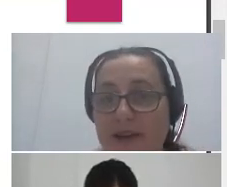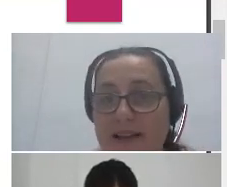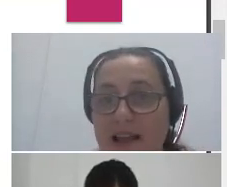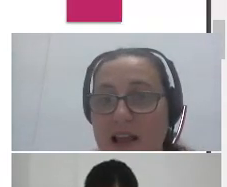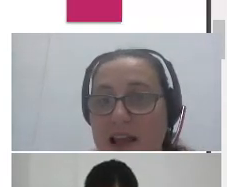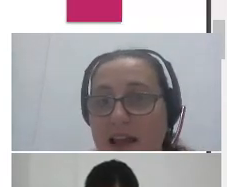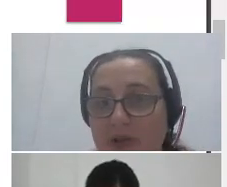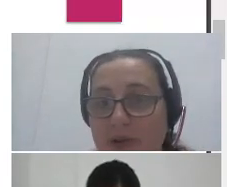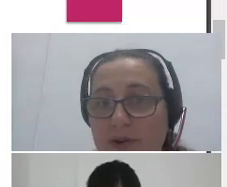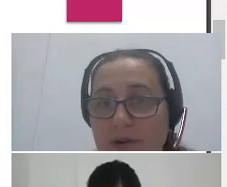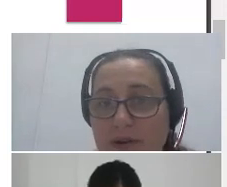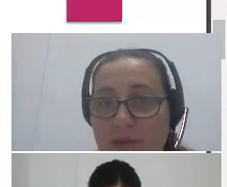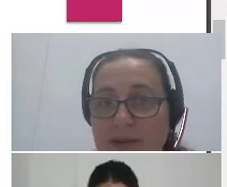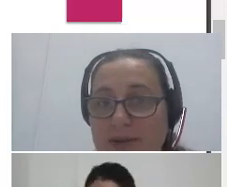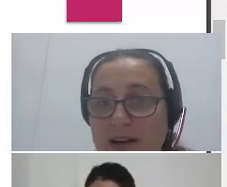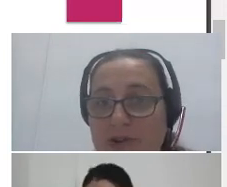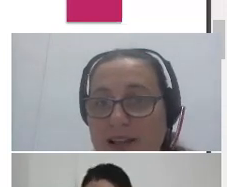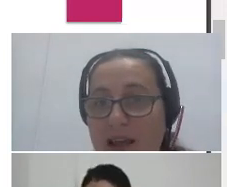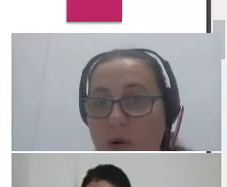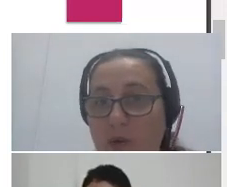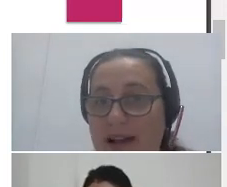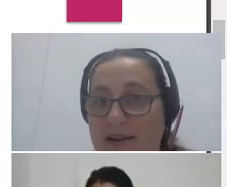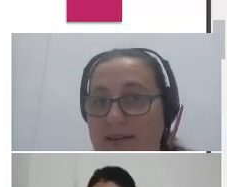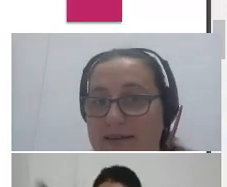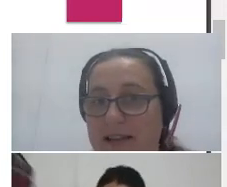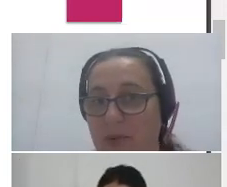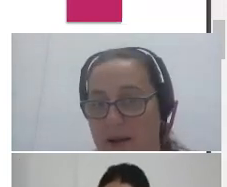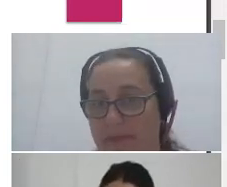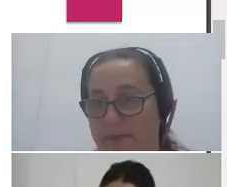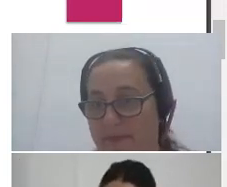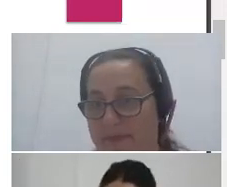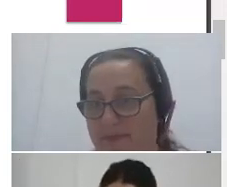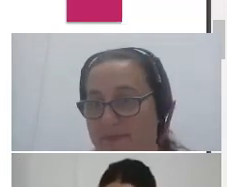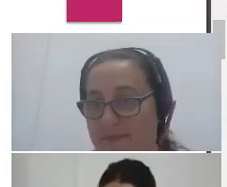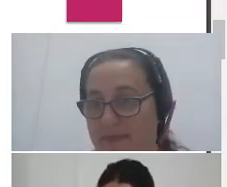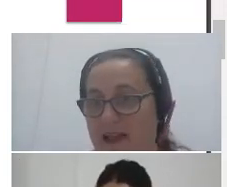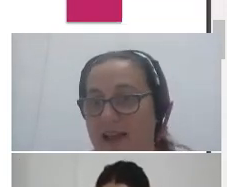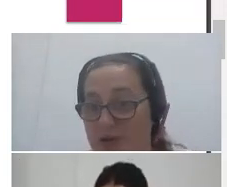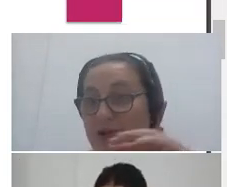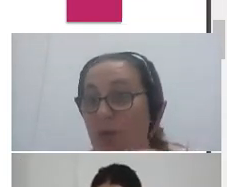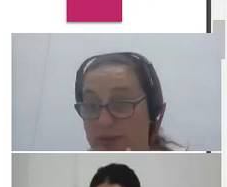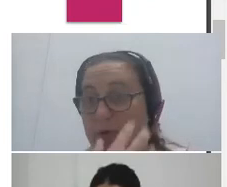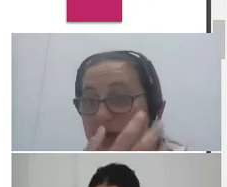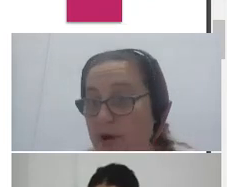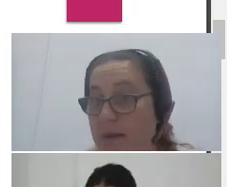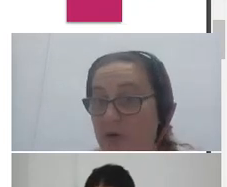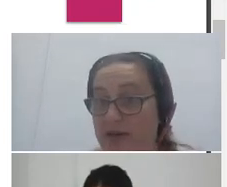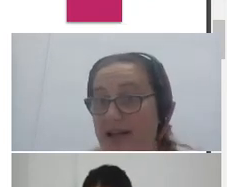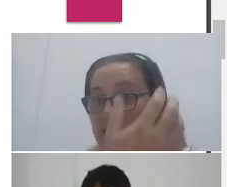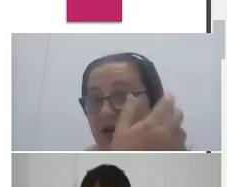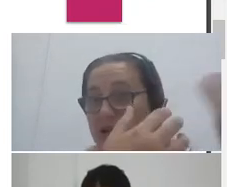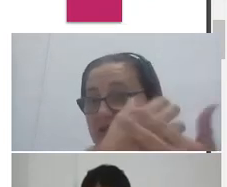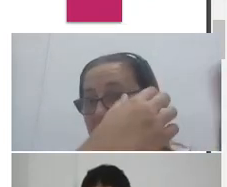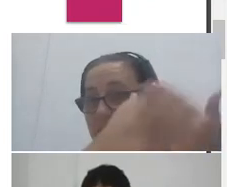celulares. Fíjense, esto no es otra cosa que una célula. Y nosotros cuando ponemos la mano